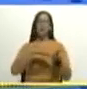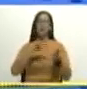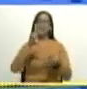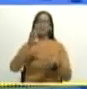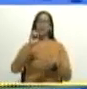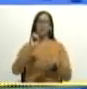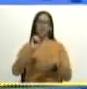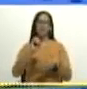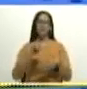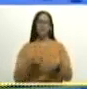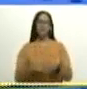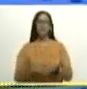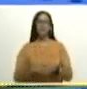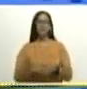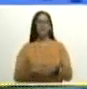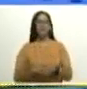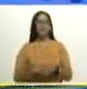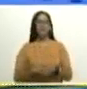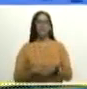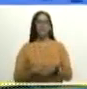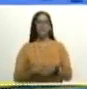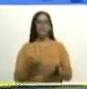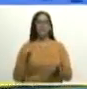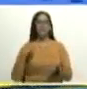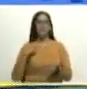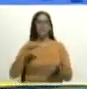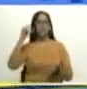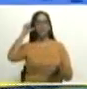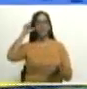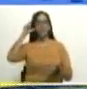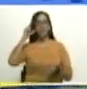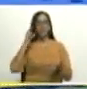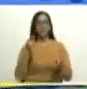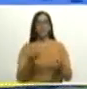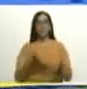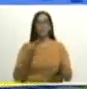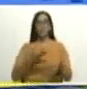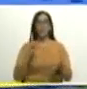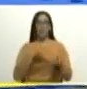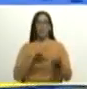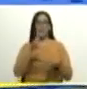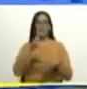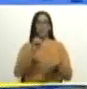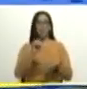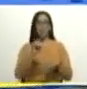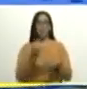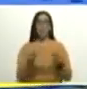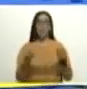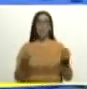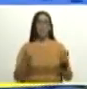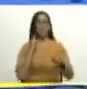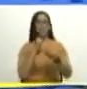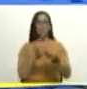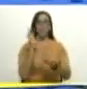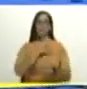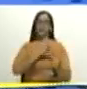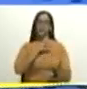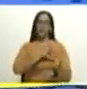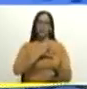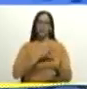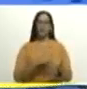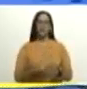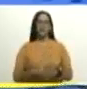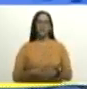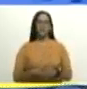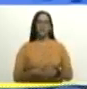2024-2030. Tenemos una fecha icónica, el 2030, para muchas metas en lo social,